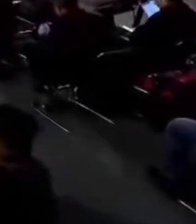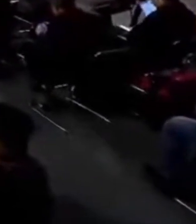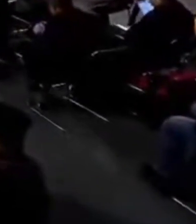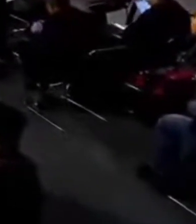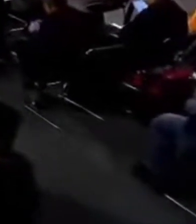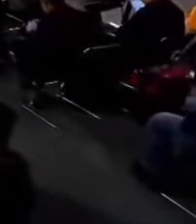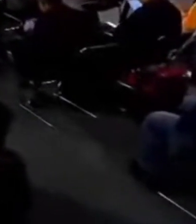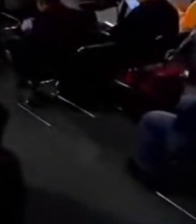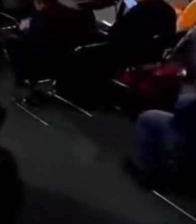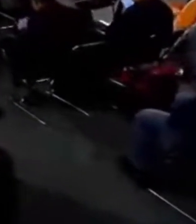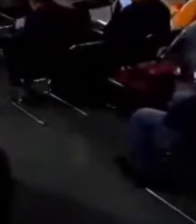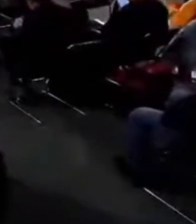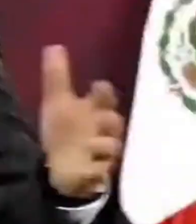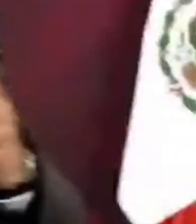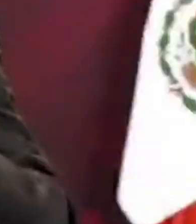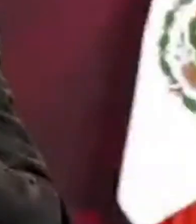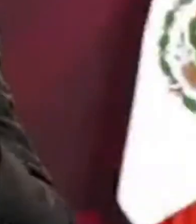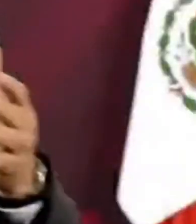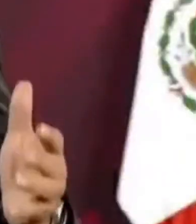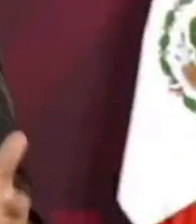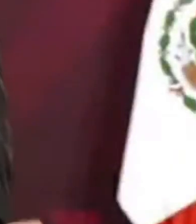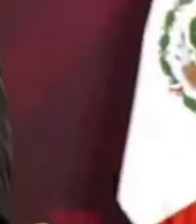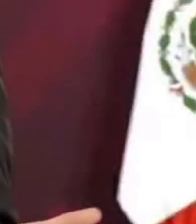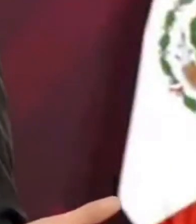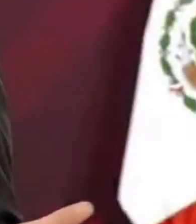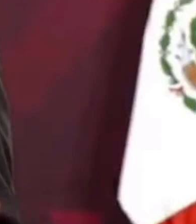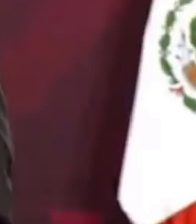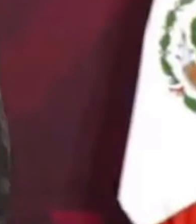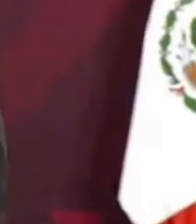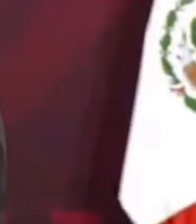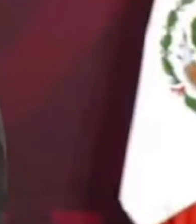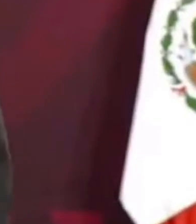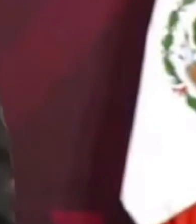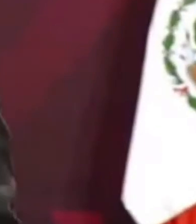Que fue pues algo que afectó mundialmente,